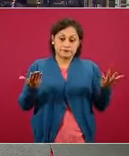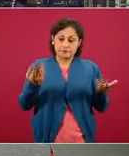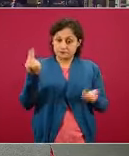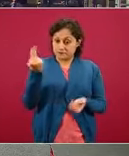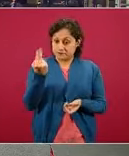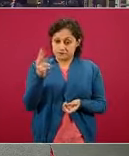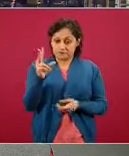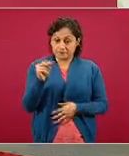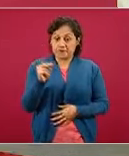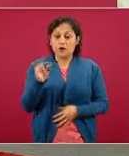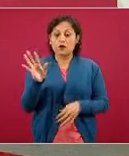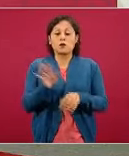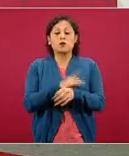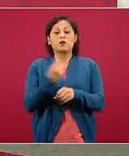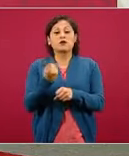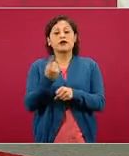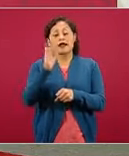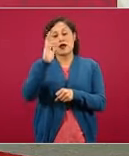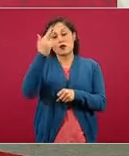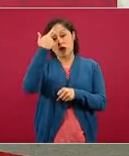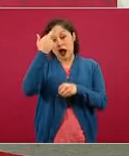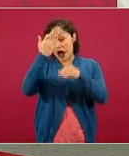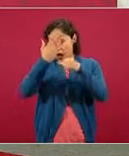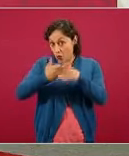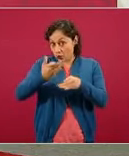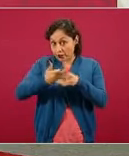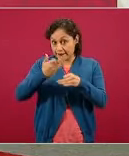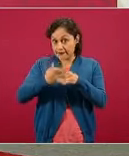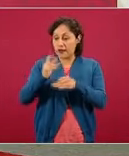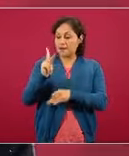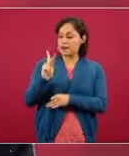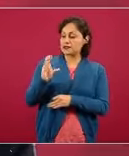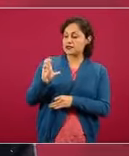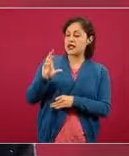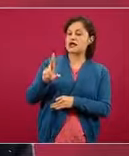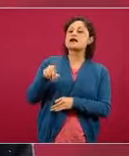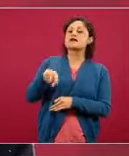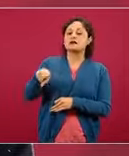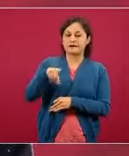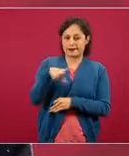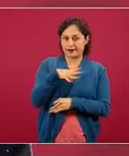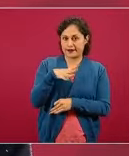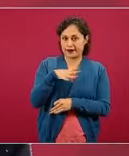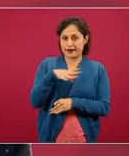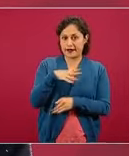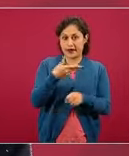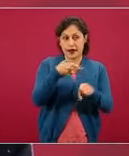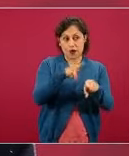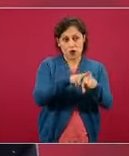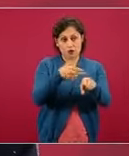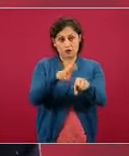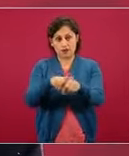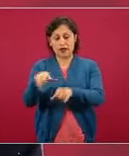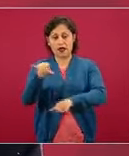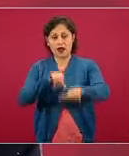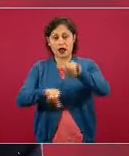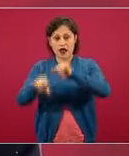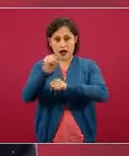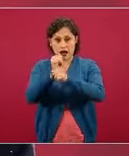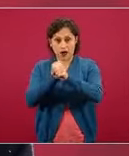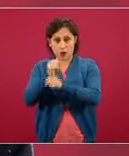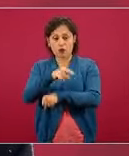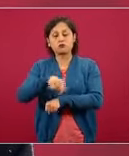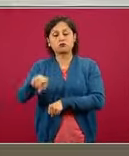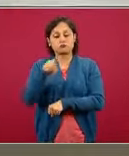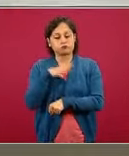momento tenemos pruebas de PCR, toda la red nacional de laboratorios tiene suficiencia de pruebas, tenemos una buena